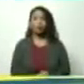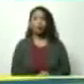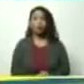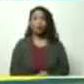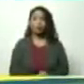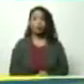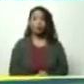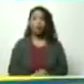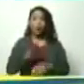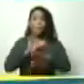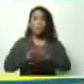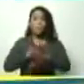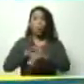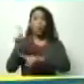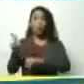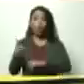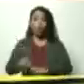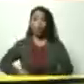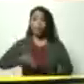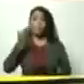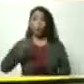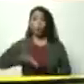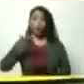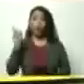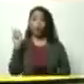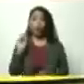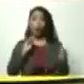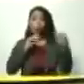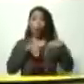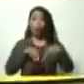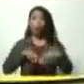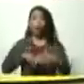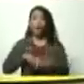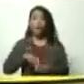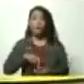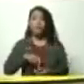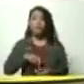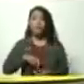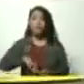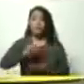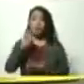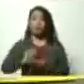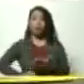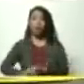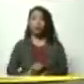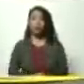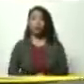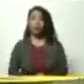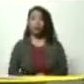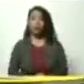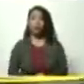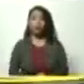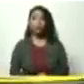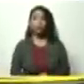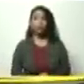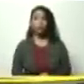por eso es tan importante este acuerdo que se firmó creo que